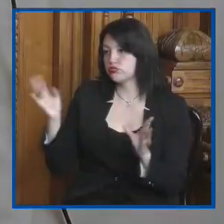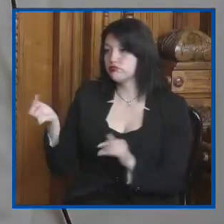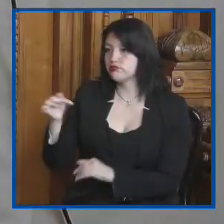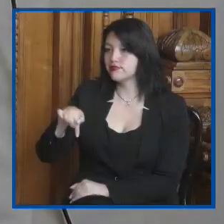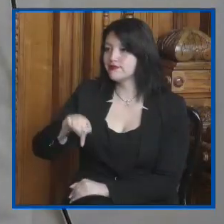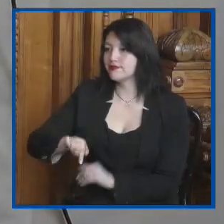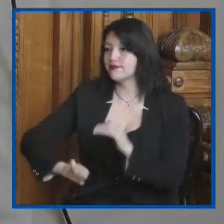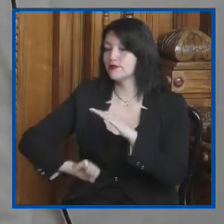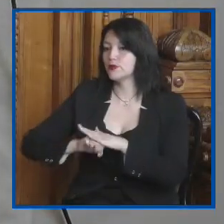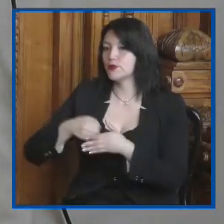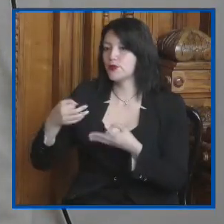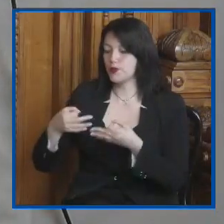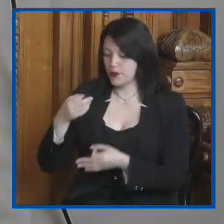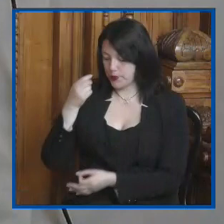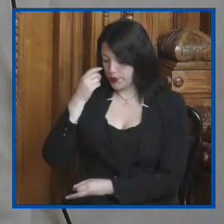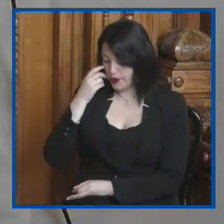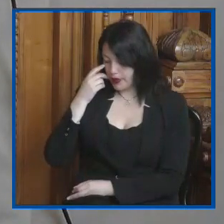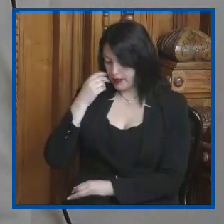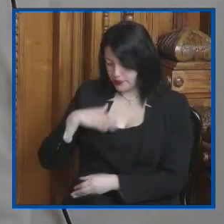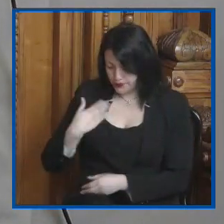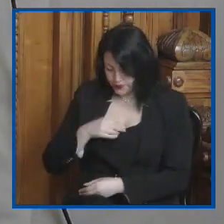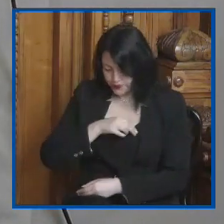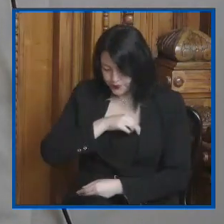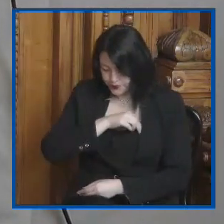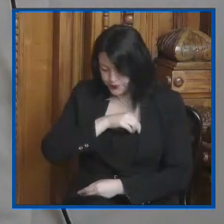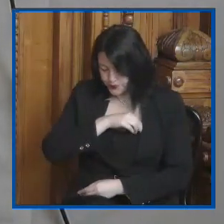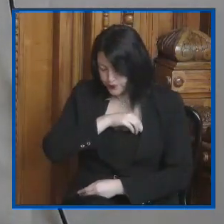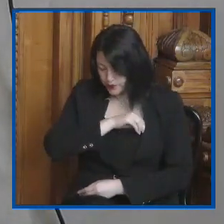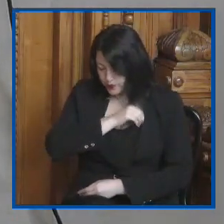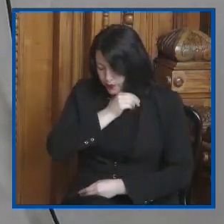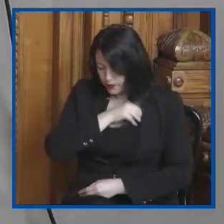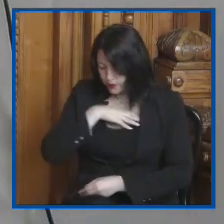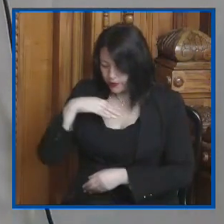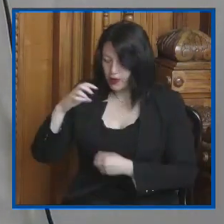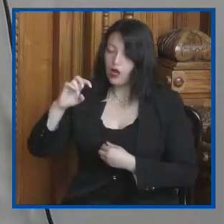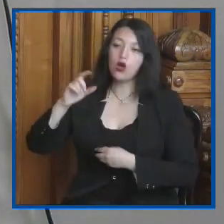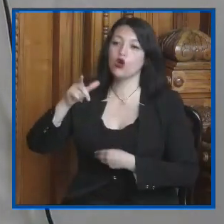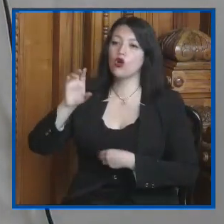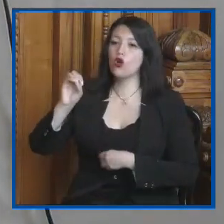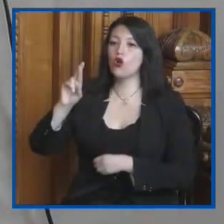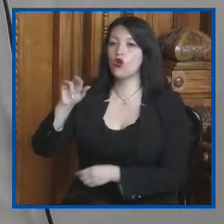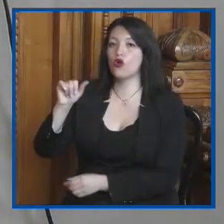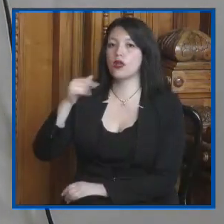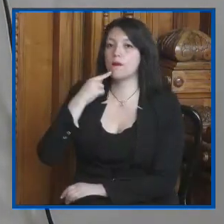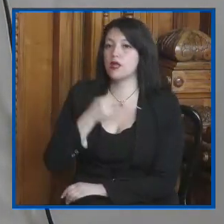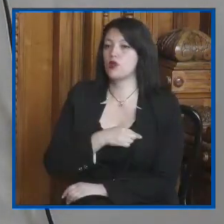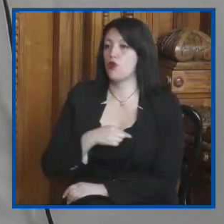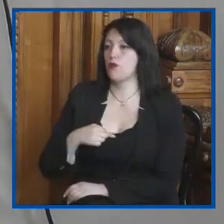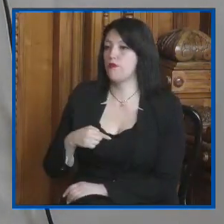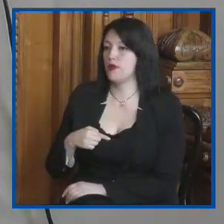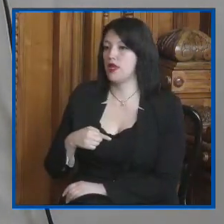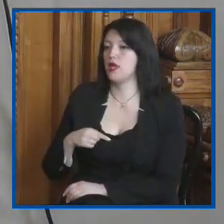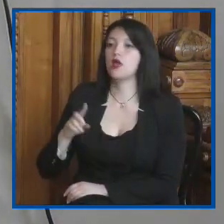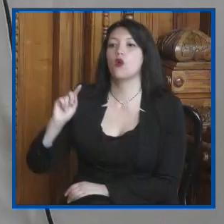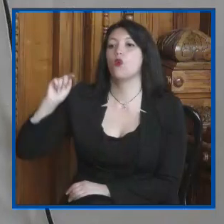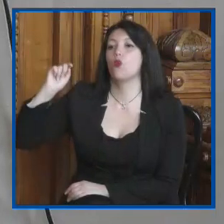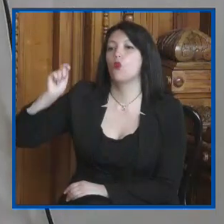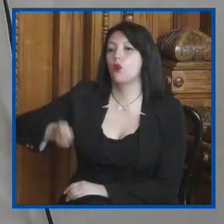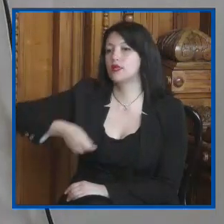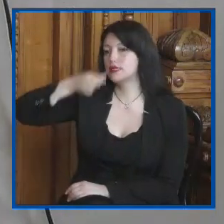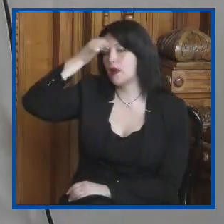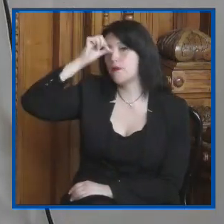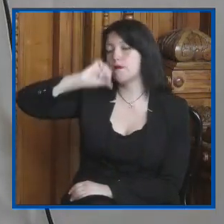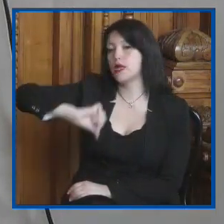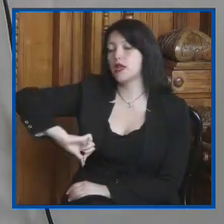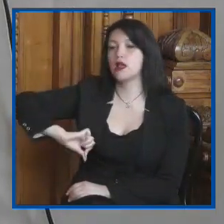Corte. Bueno, mi nombre es Lorena Tula del Moral, como me presentaron. Yo trabajo como jueza penal contravencional